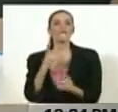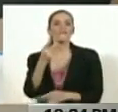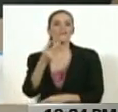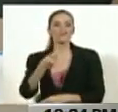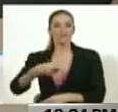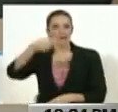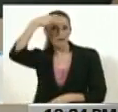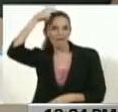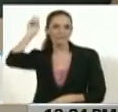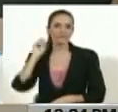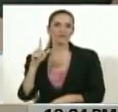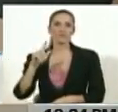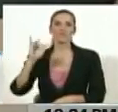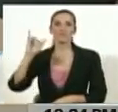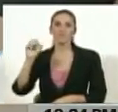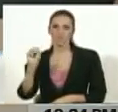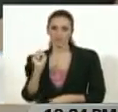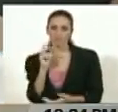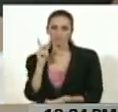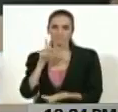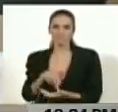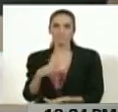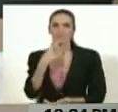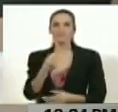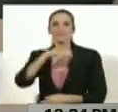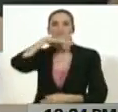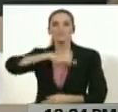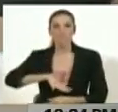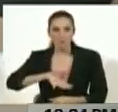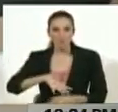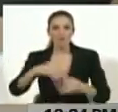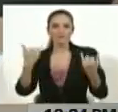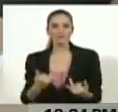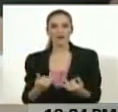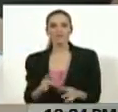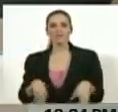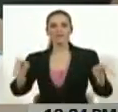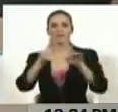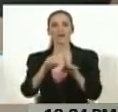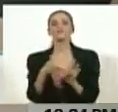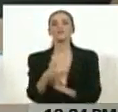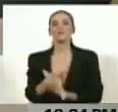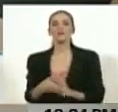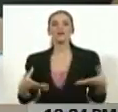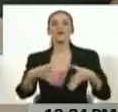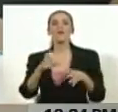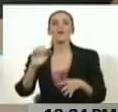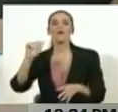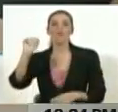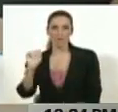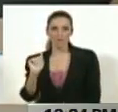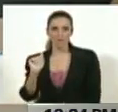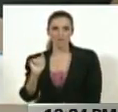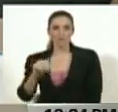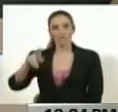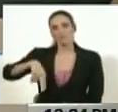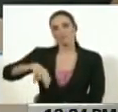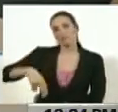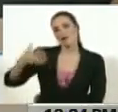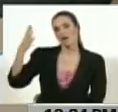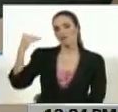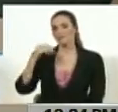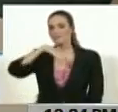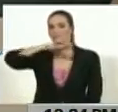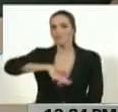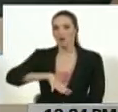Moncada en esa sesión que marcará historia de dignidad en las páginas de esa organización bueno nunca antes en la